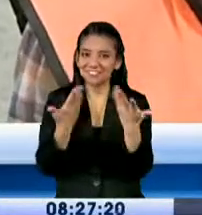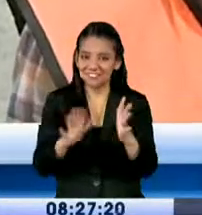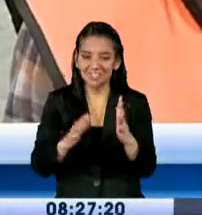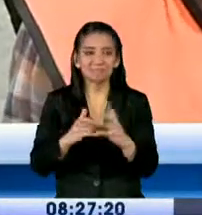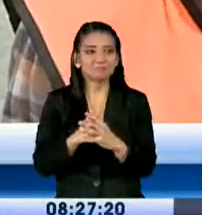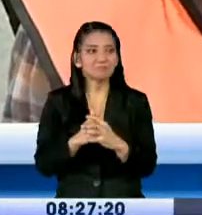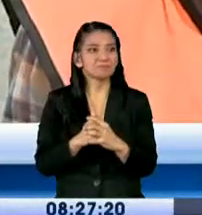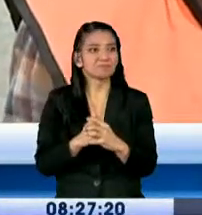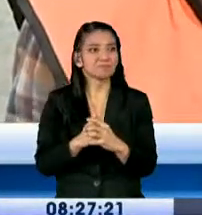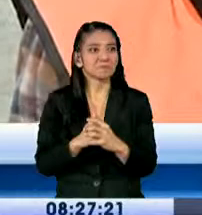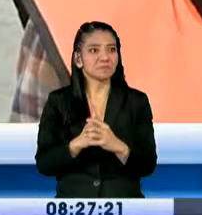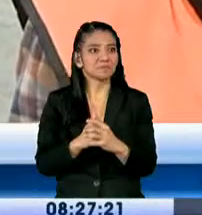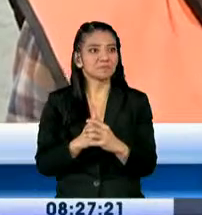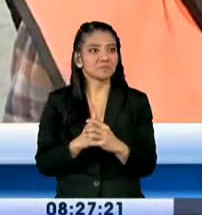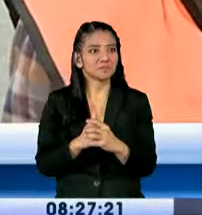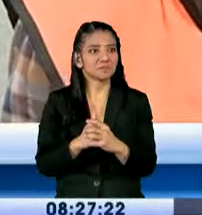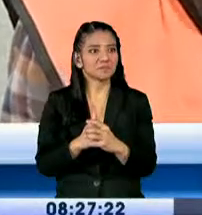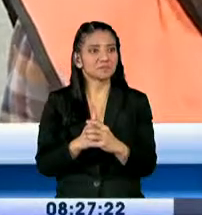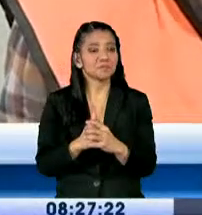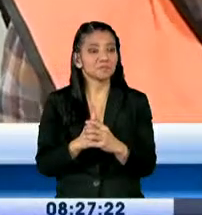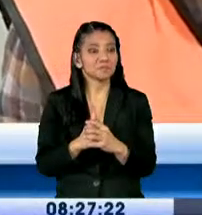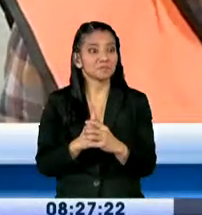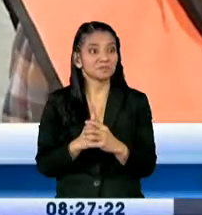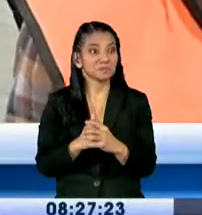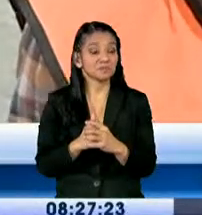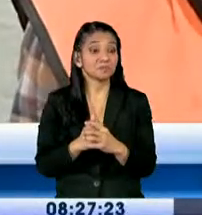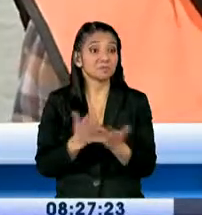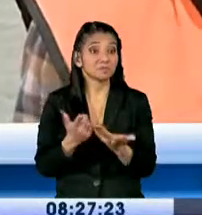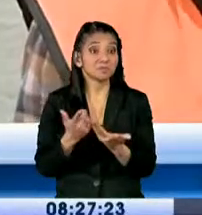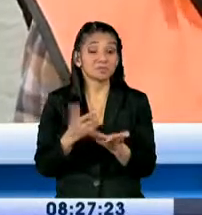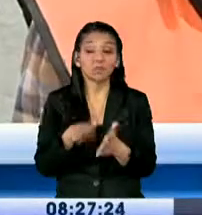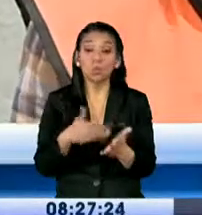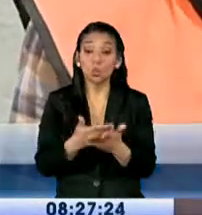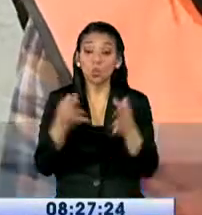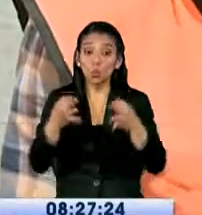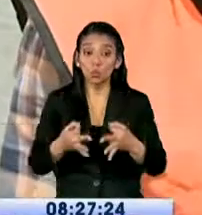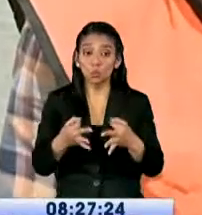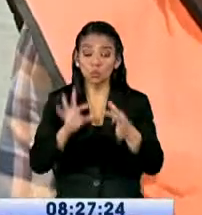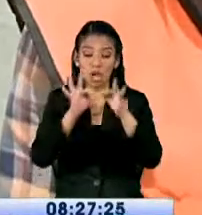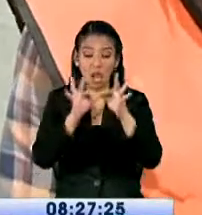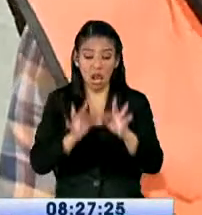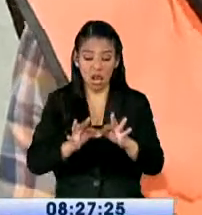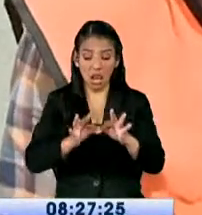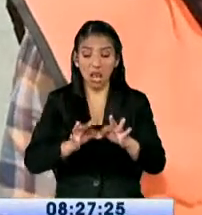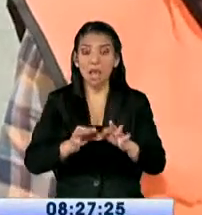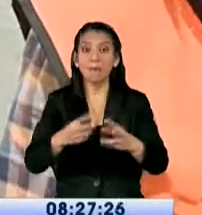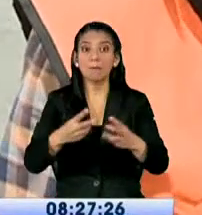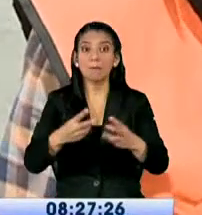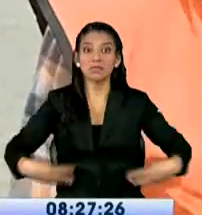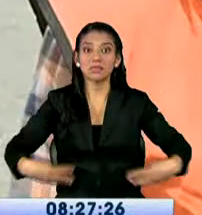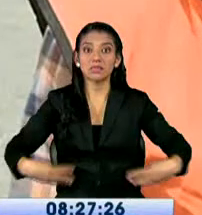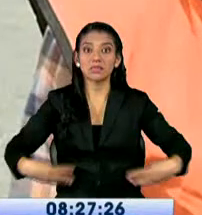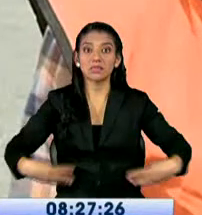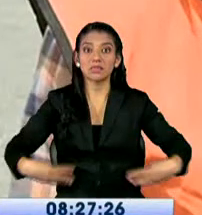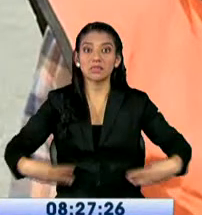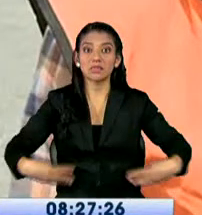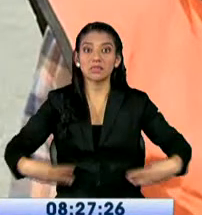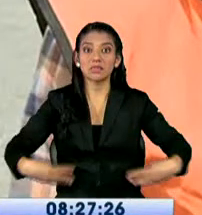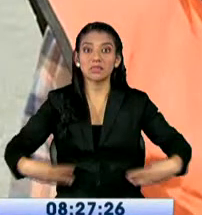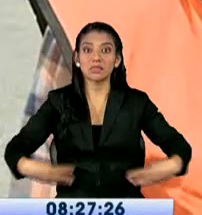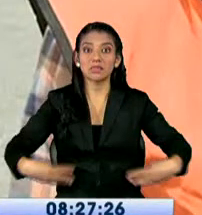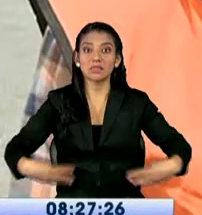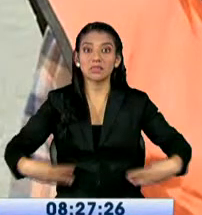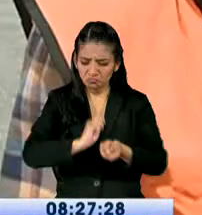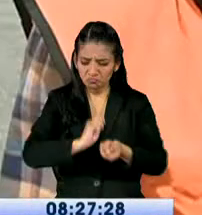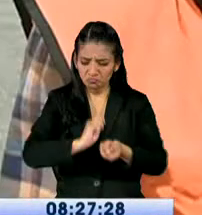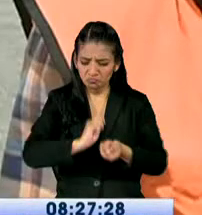Se trataba de una fuga en una conexión domiciliaria, la misma que falló el material. Cambiamos el material, como ustedes